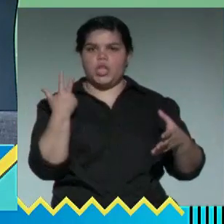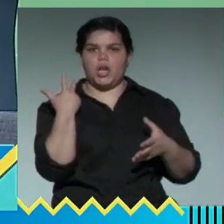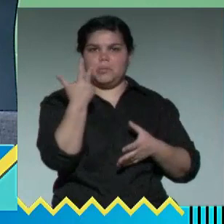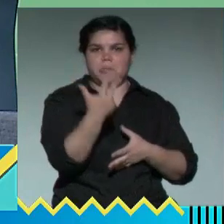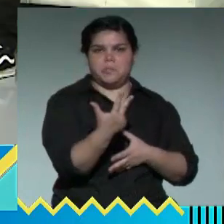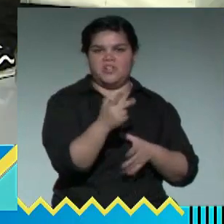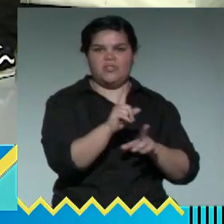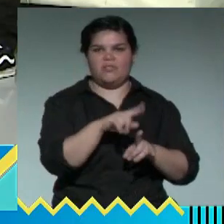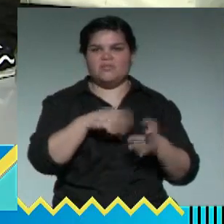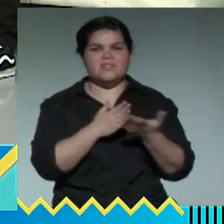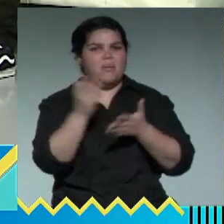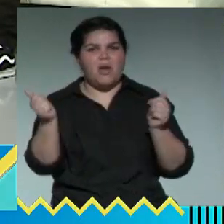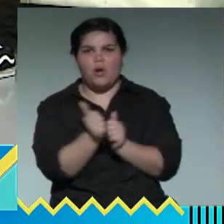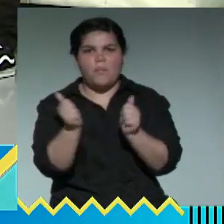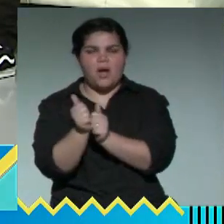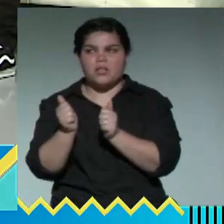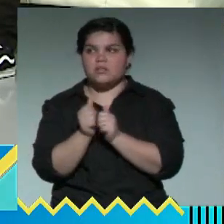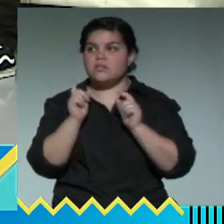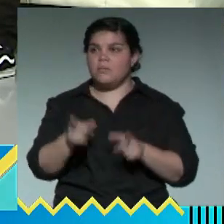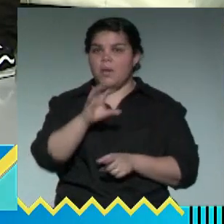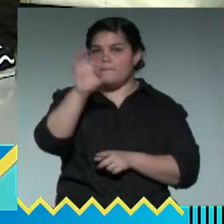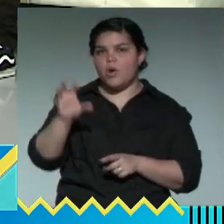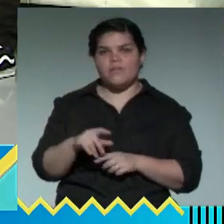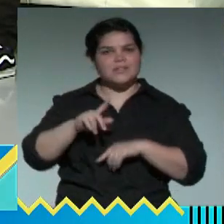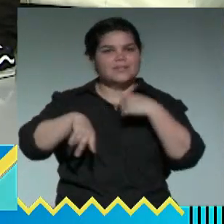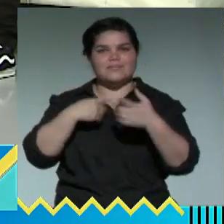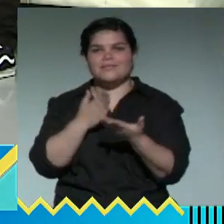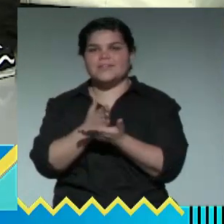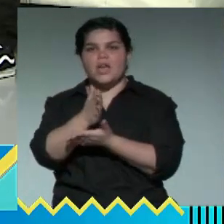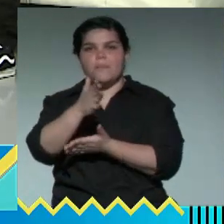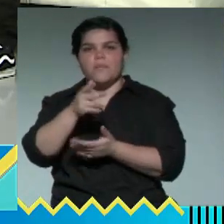ni siquiera en los shows, en las giras que hacían por las provincias, siempre iban con un músico. Siempre iban con